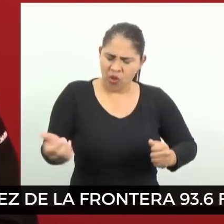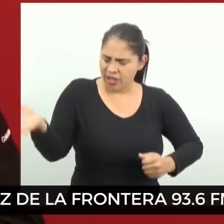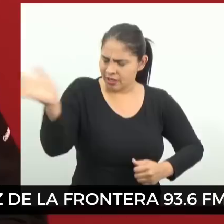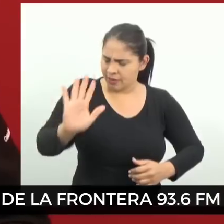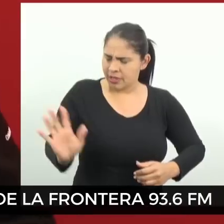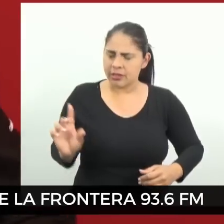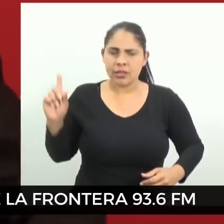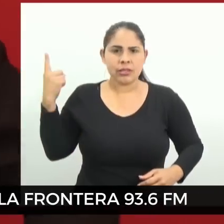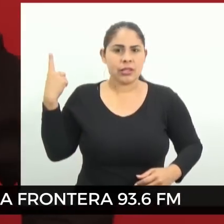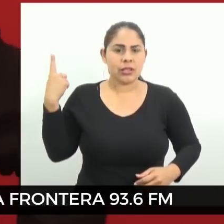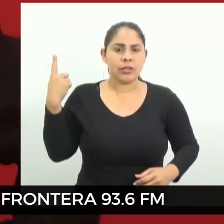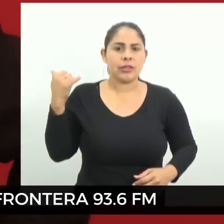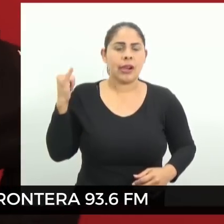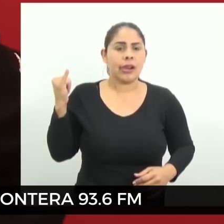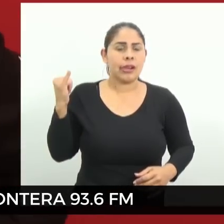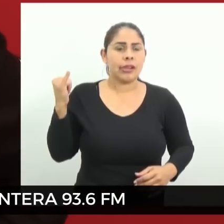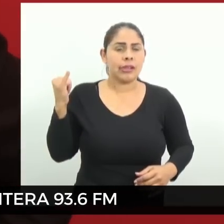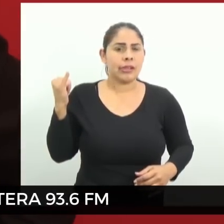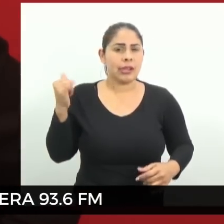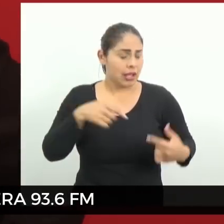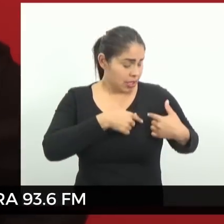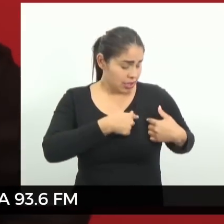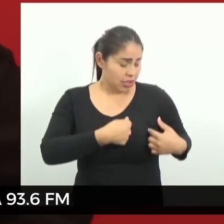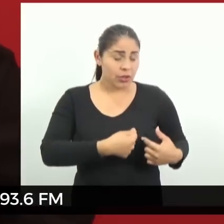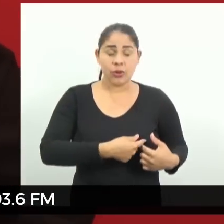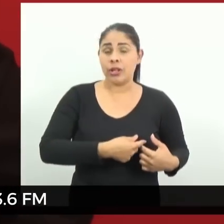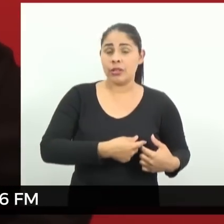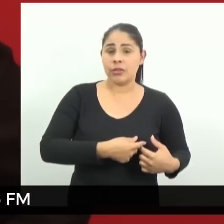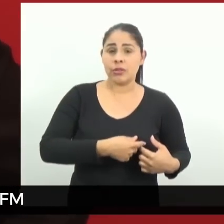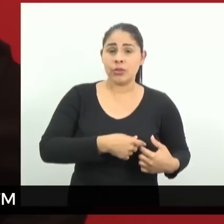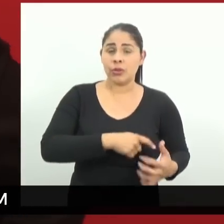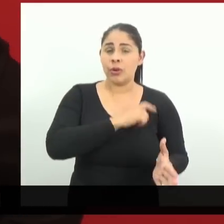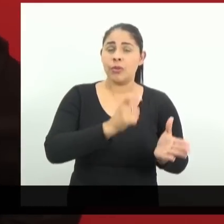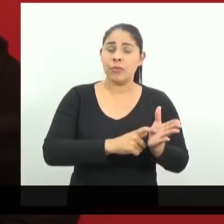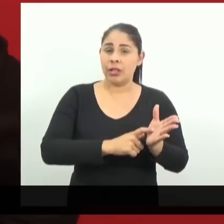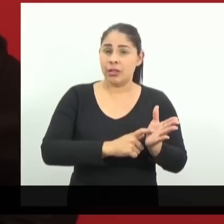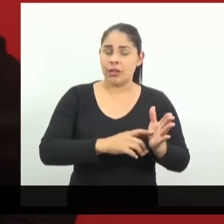Y os deseo de todo corazón que la gracia de Jesucristo